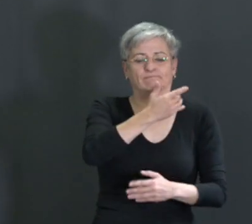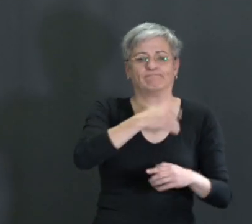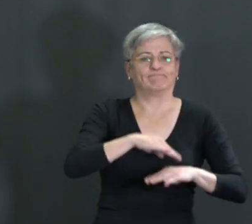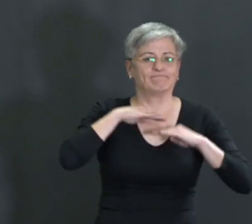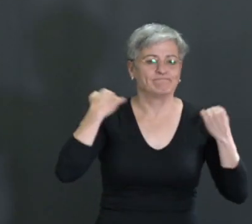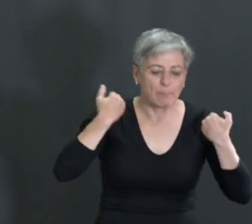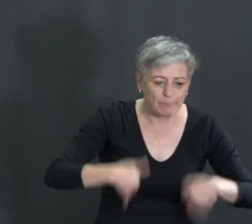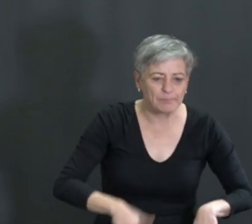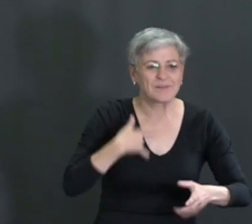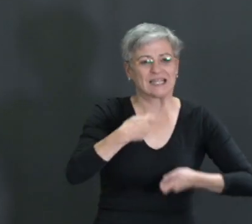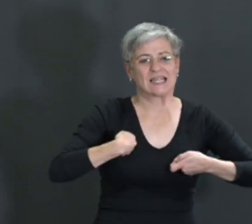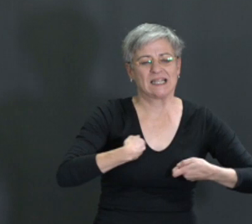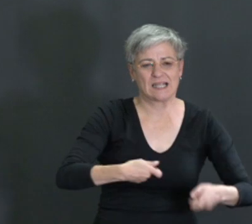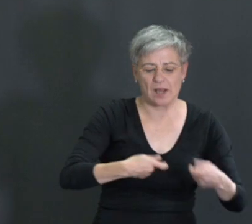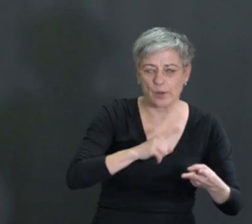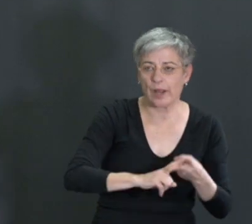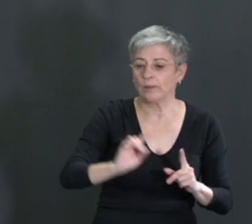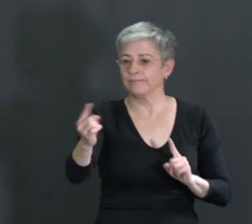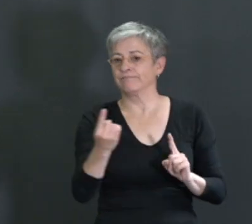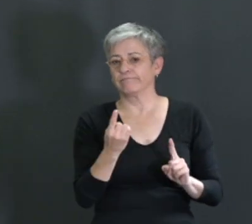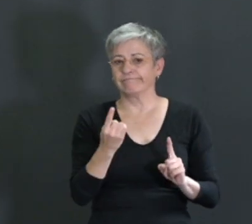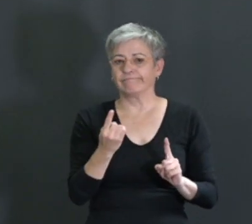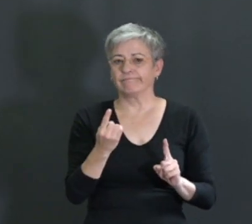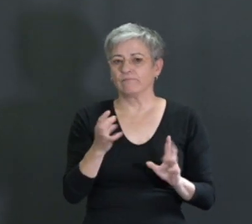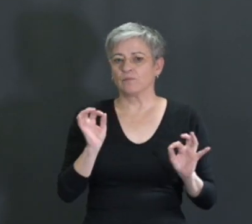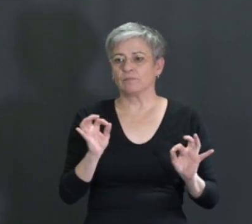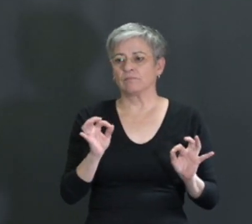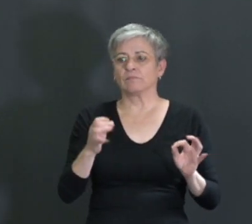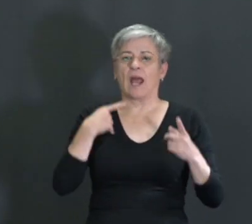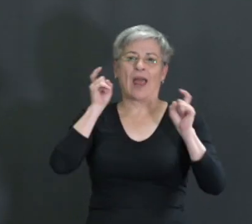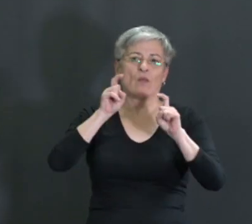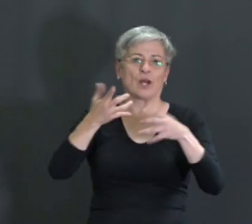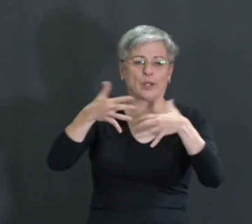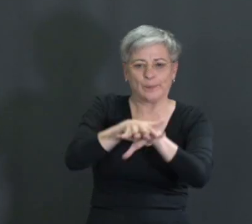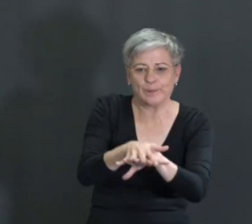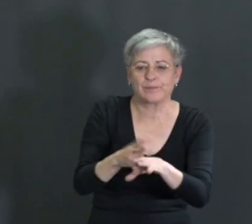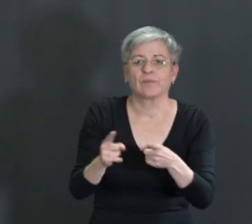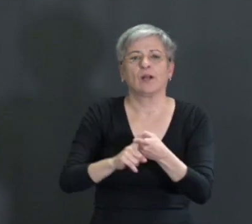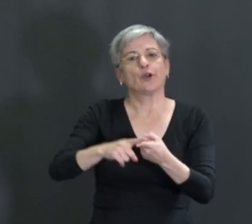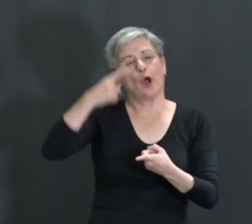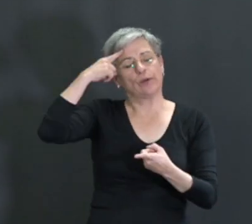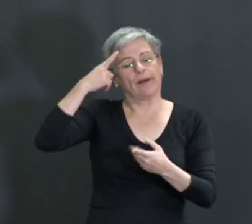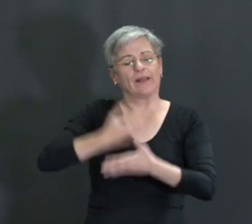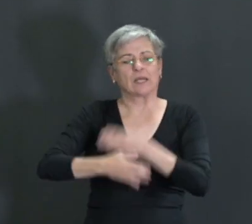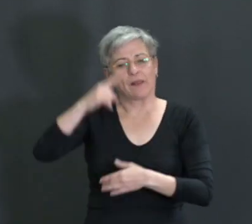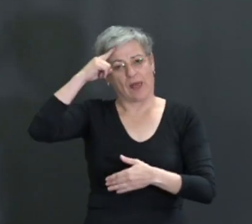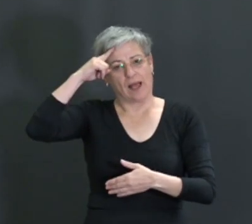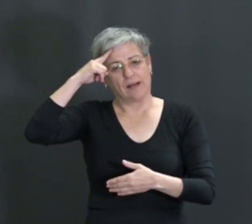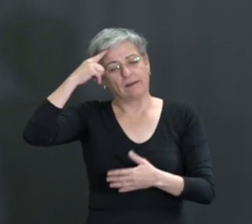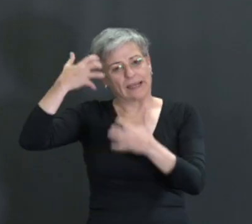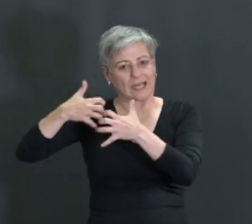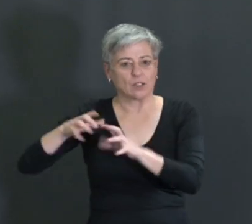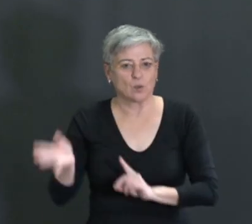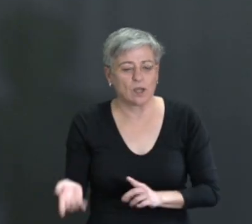en silla de ruedas o te llega un chico que están ya en educación integrada con discapacidad intelectual. ¿Qué hace